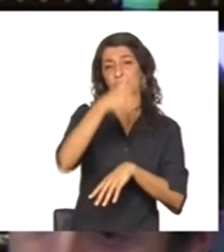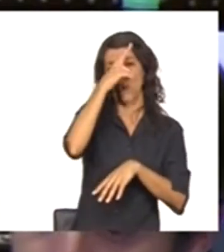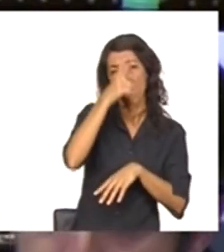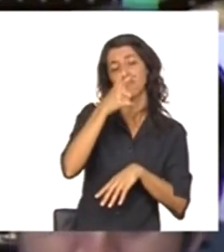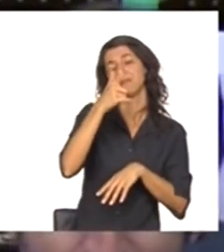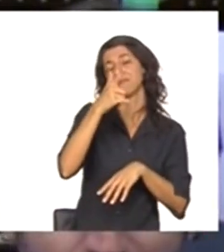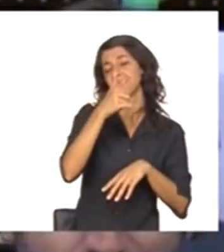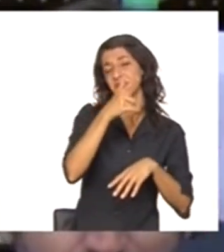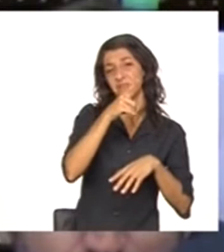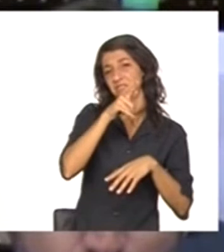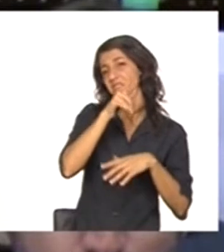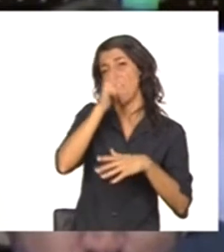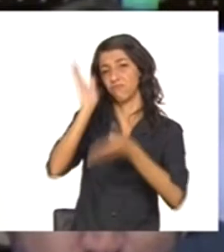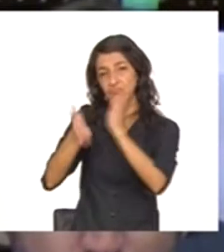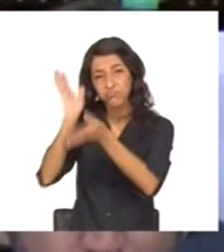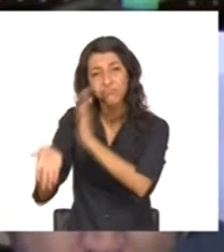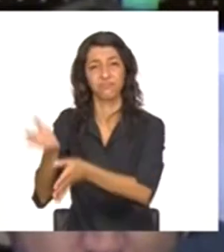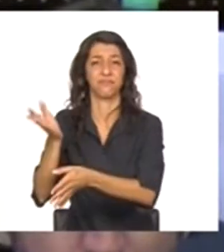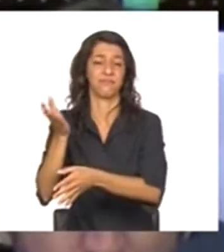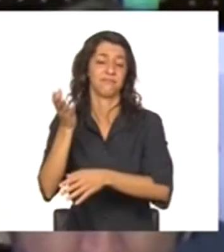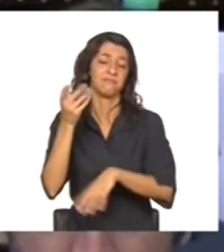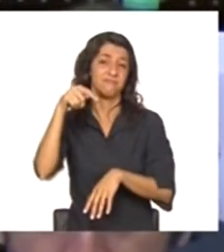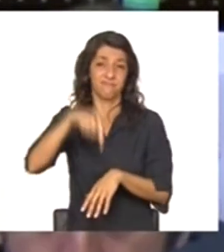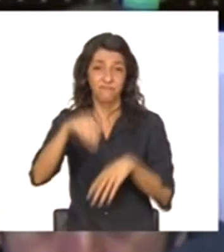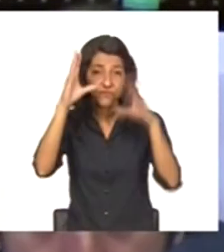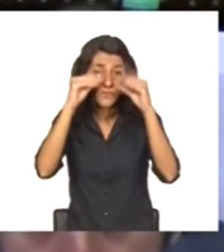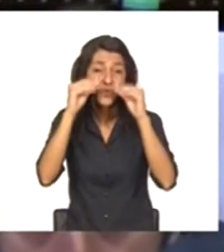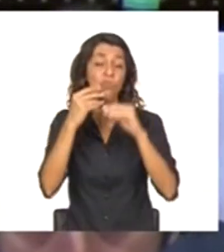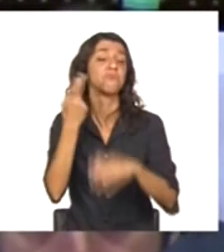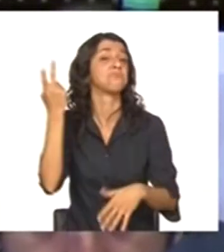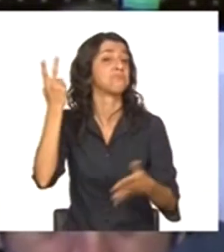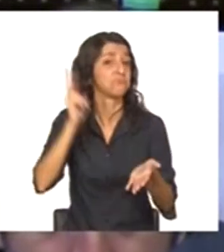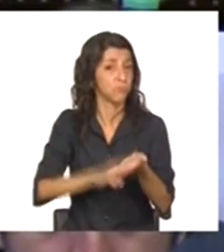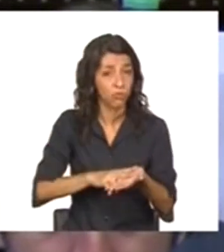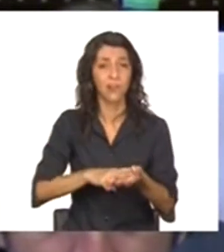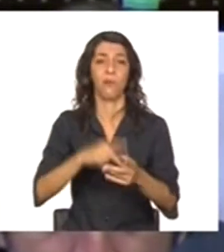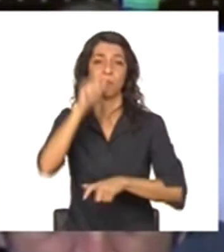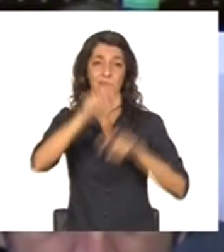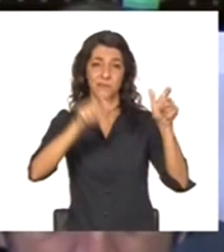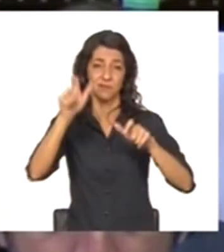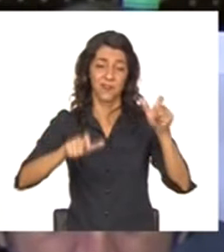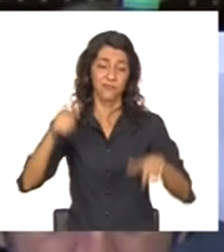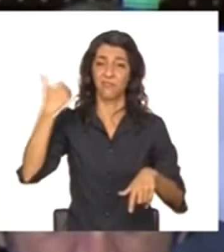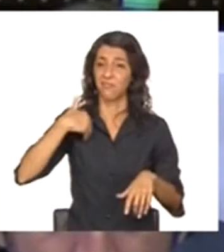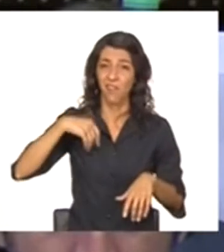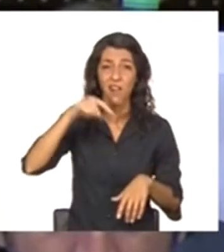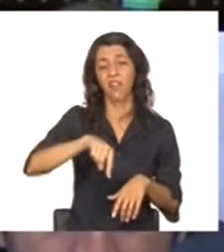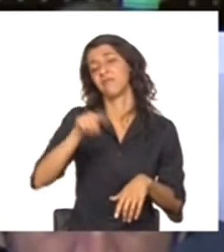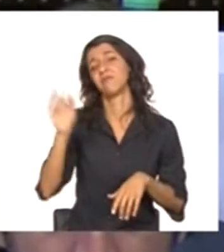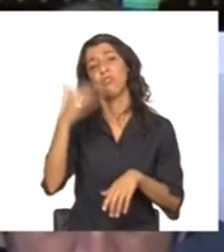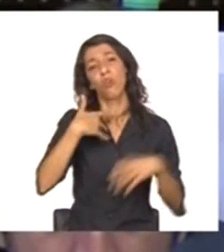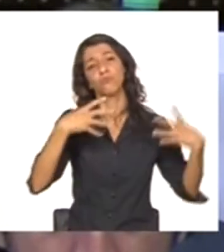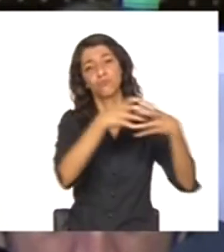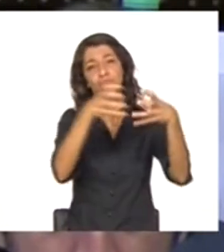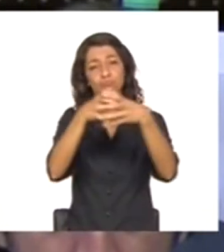seguridad y que nuevamente a la noche, de manera espontánea, los argentinos y argentinas se congregaron en torno